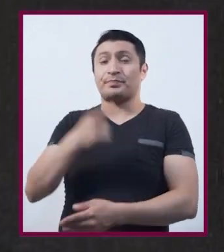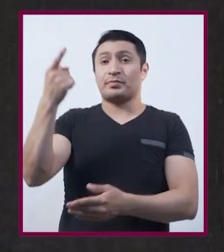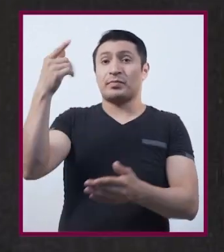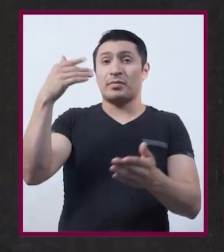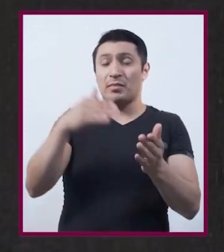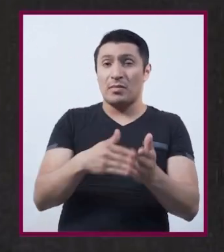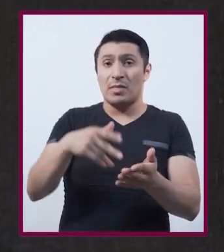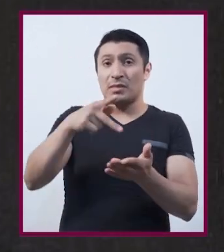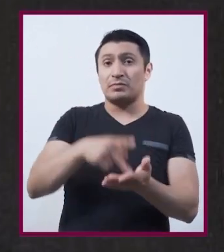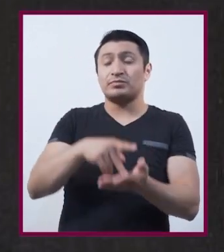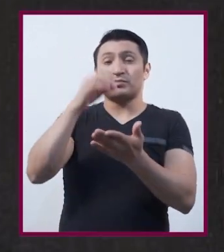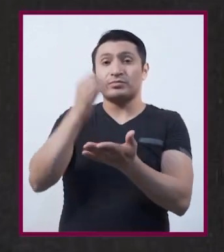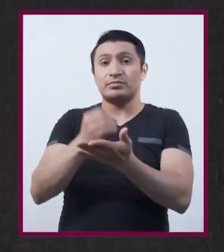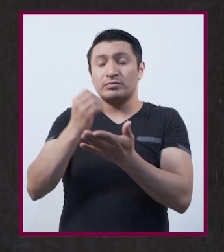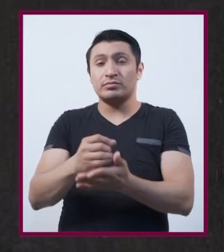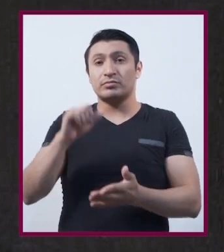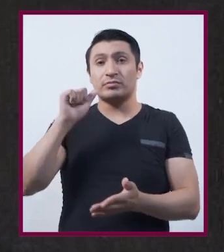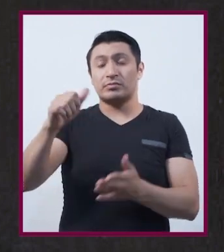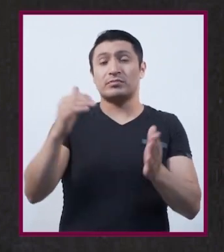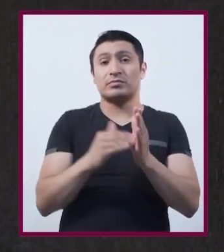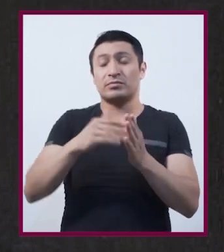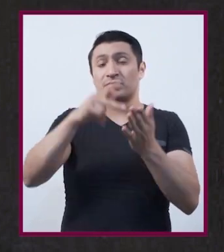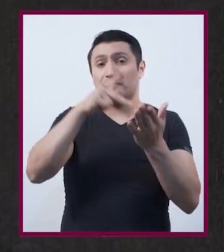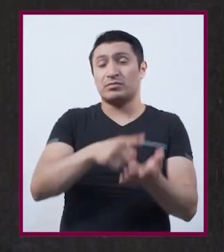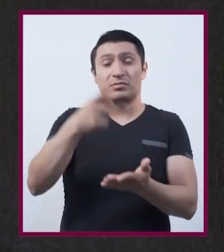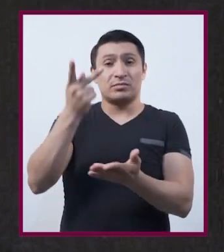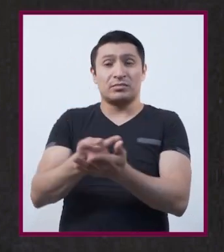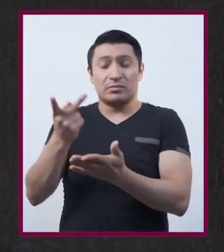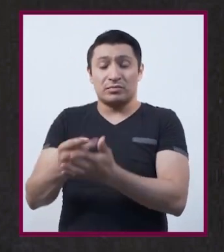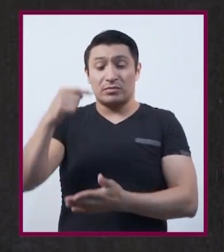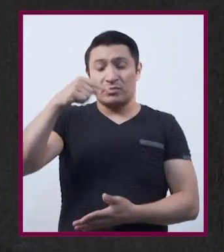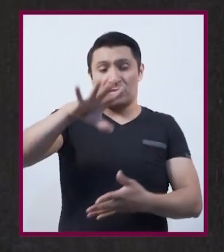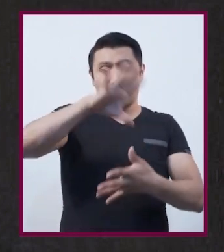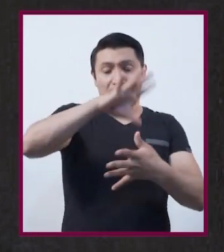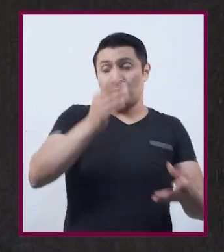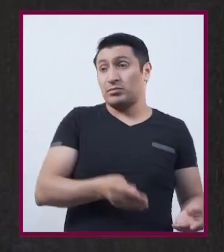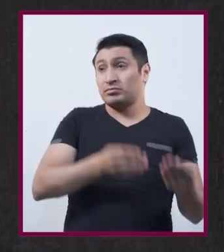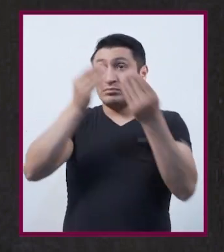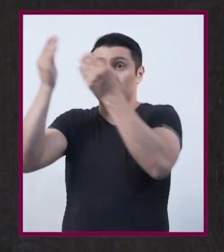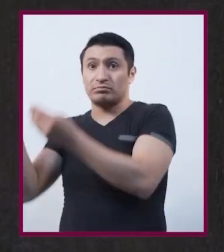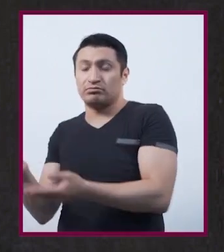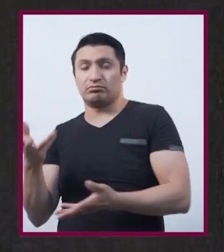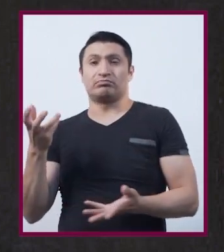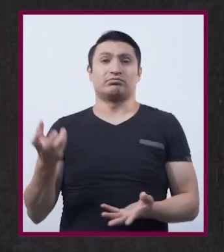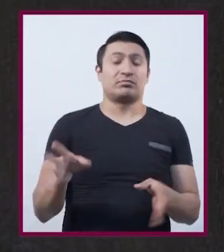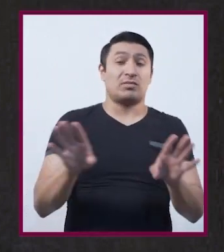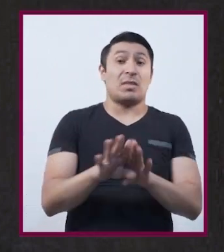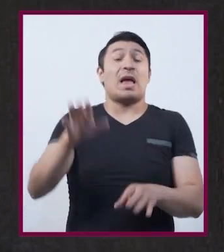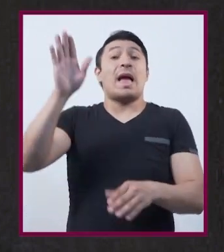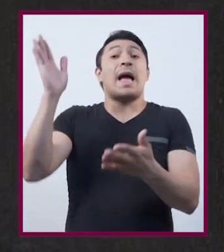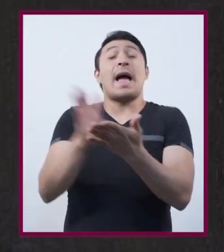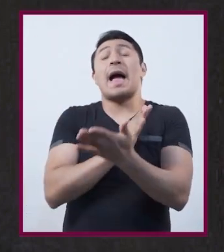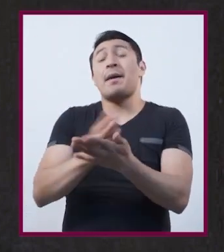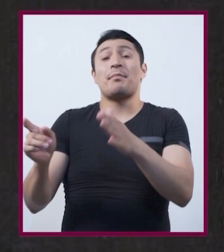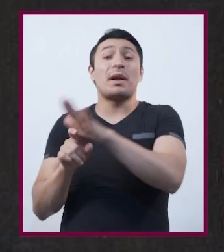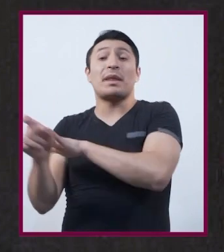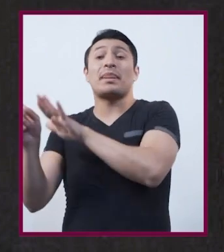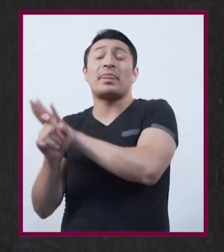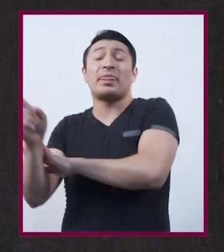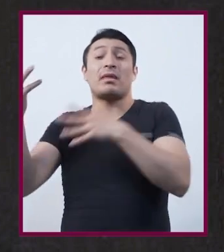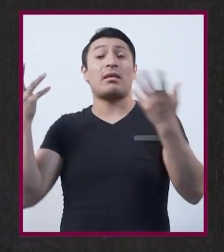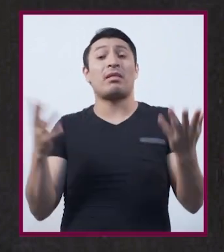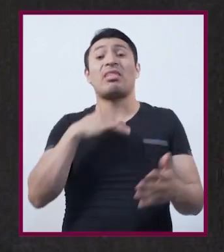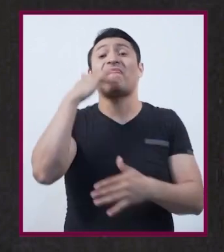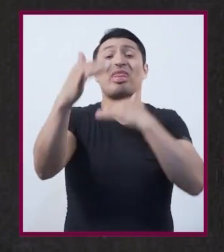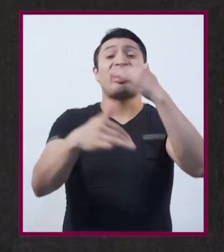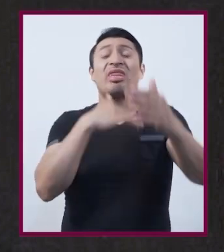de Vega que hacen alusión a Cortés. Di a España triunfos y palmas, con facilísimas guerras, al rey infinitas